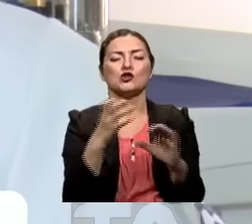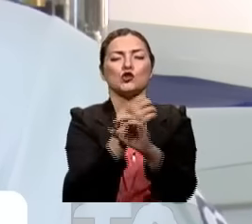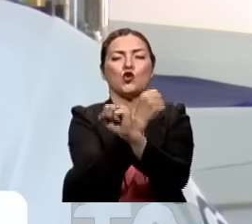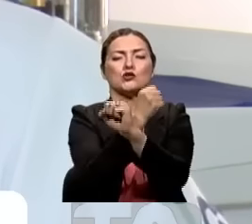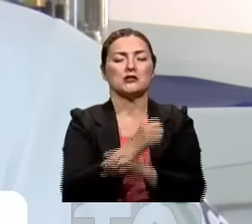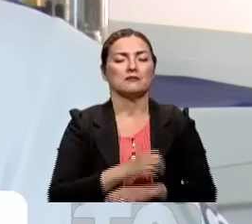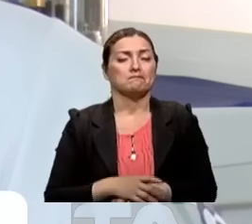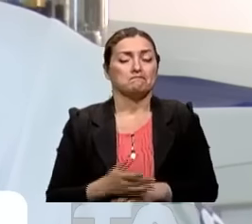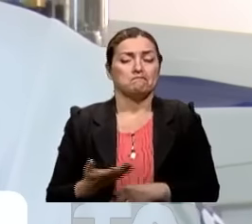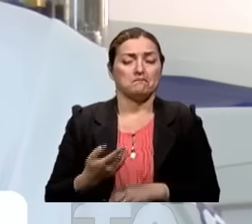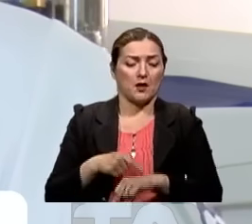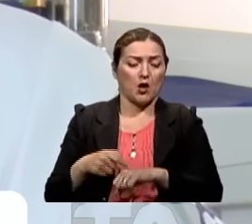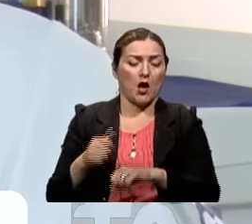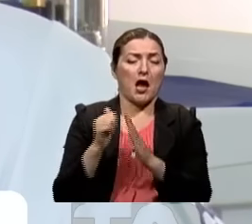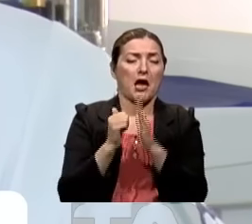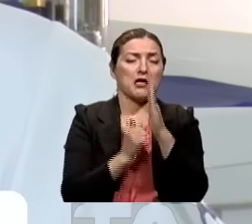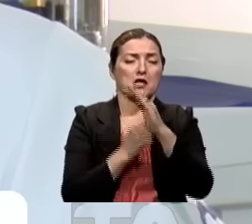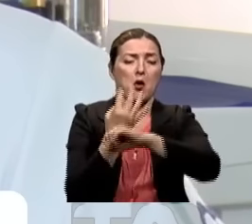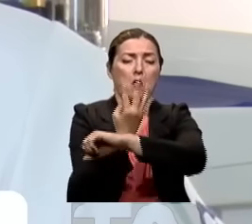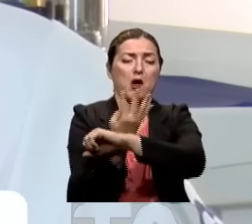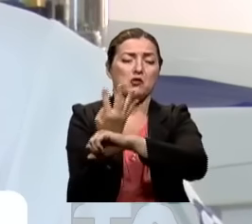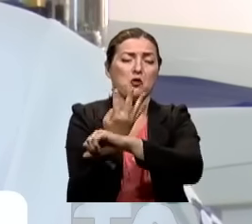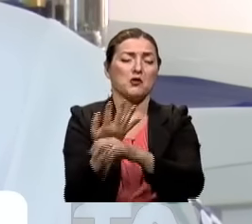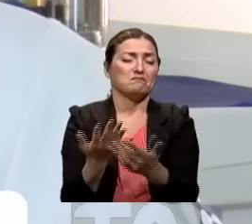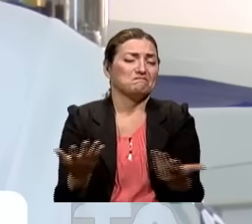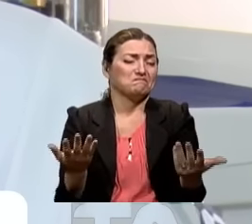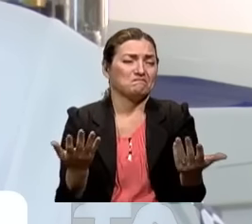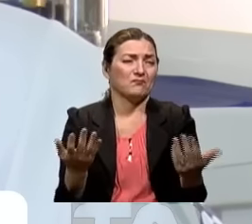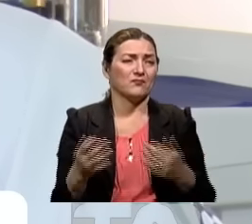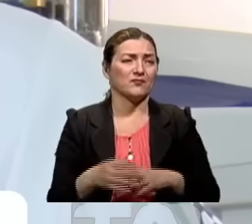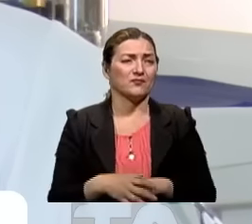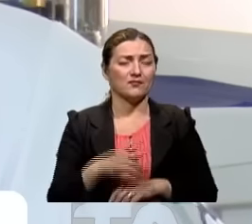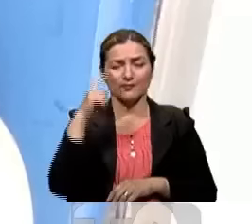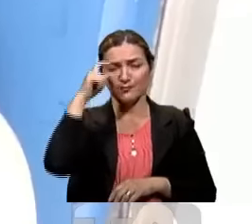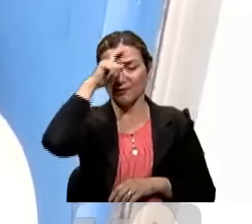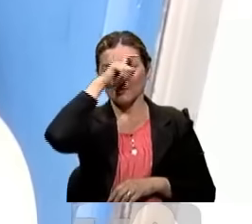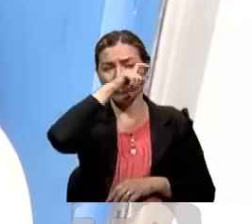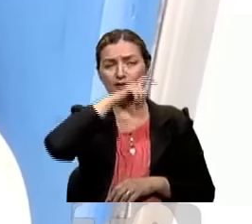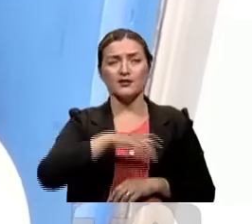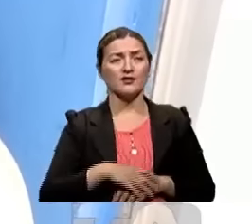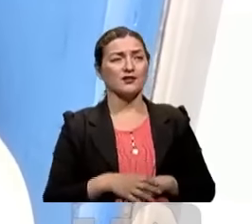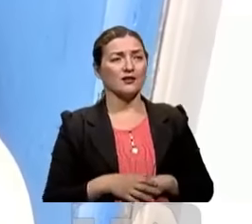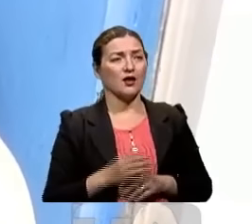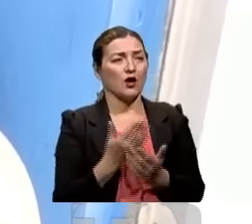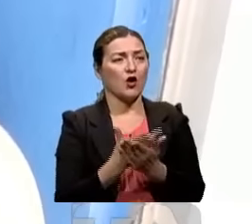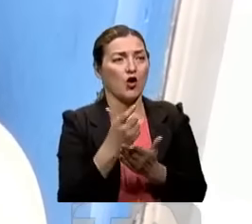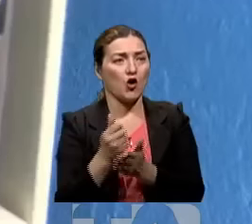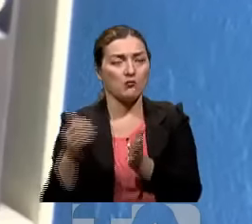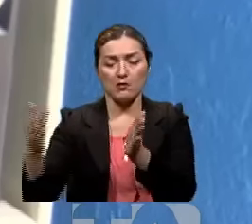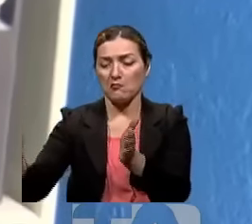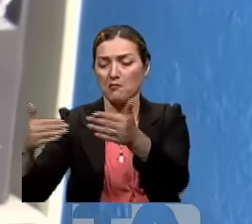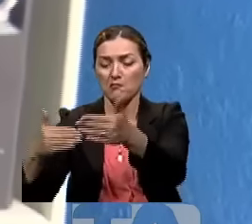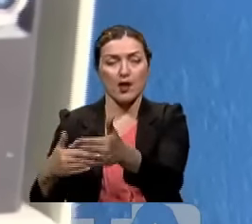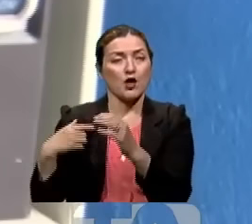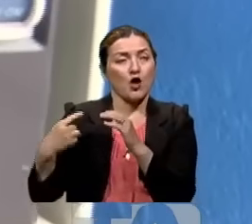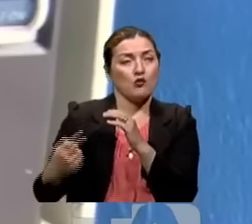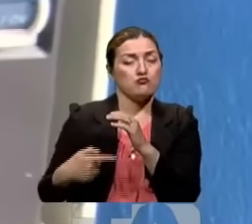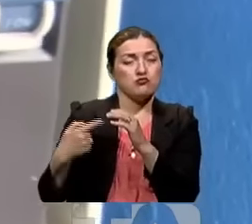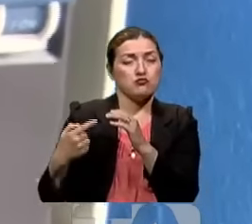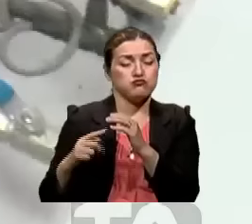podemos agendar a estos pacientes y es un tema muy complicado. Él incluso compró una planta, pero esta